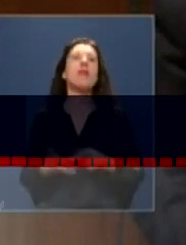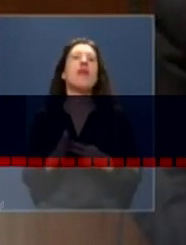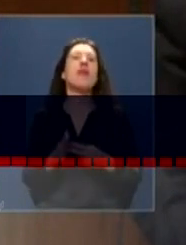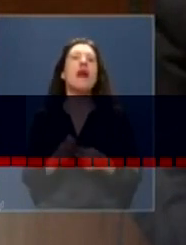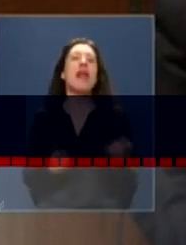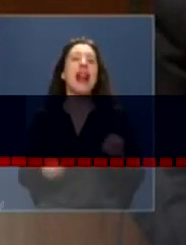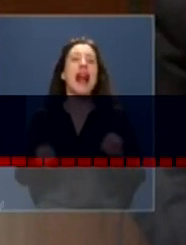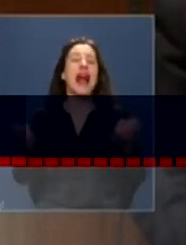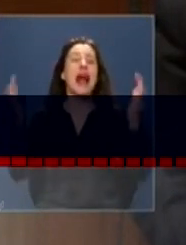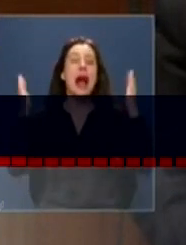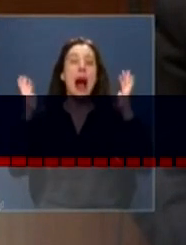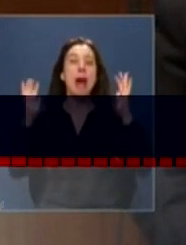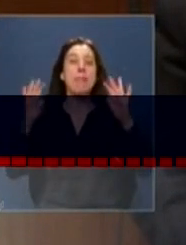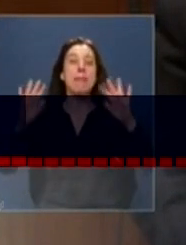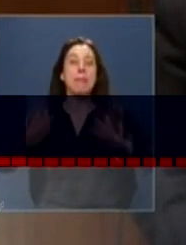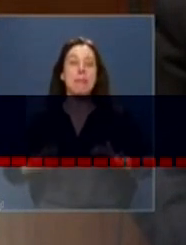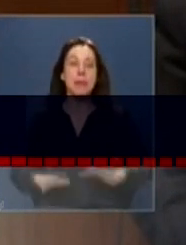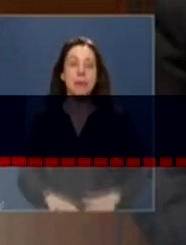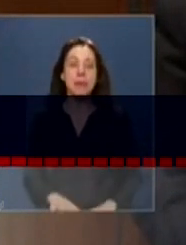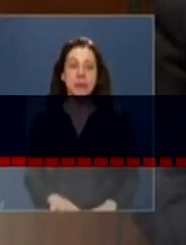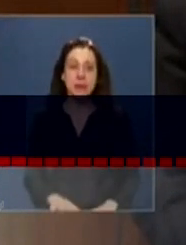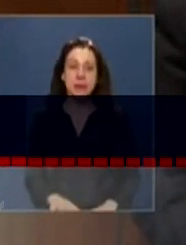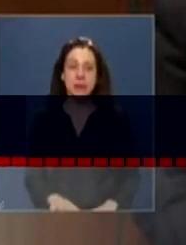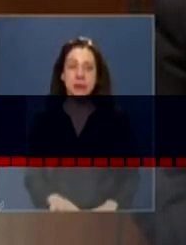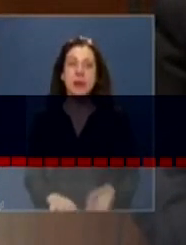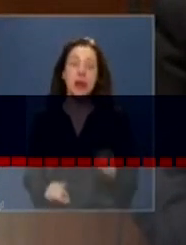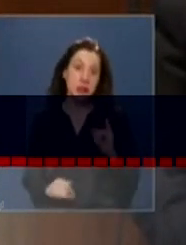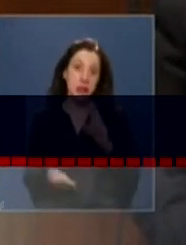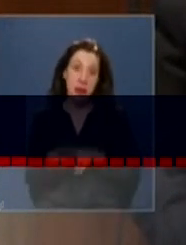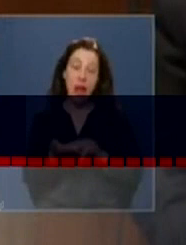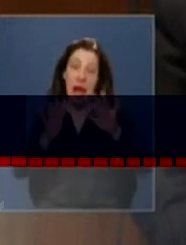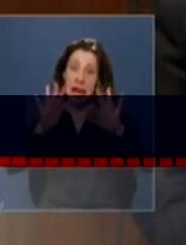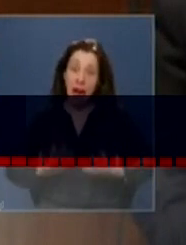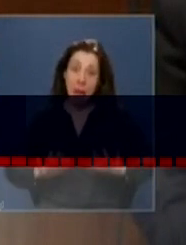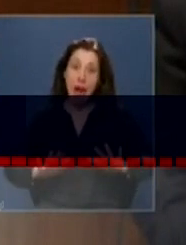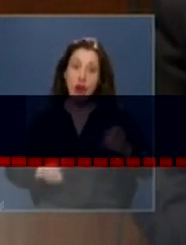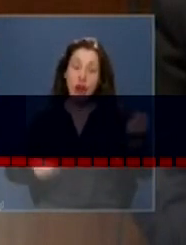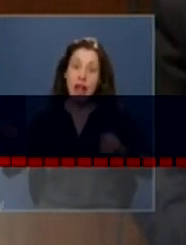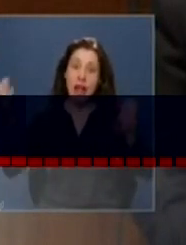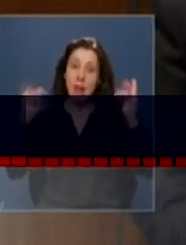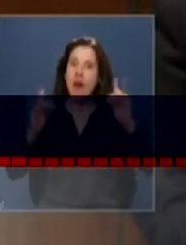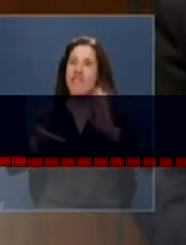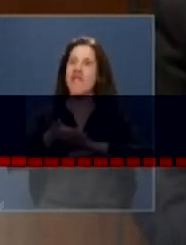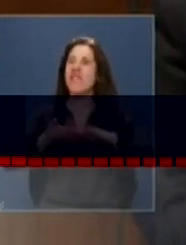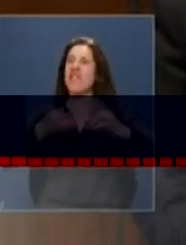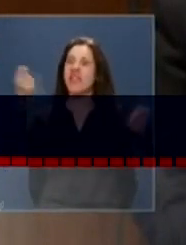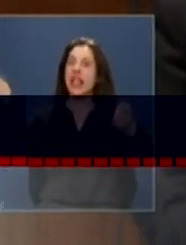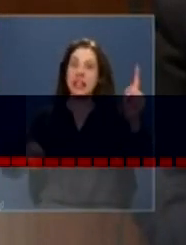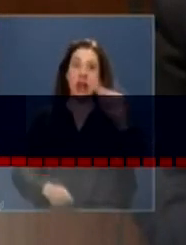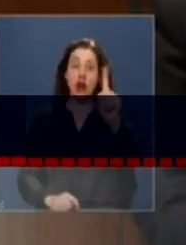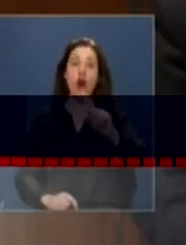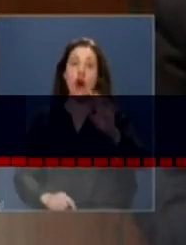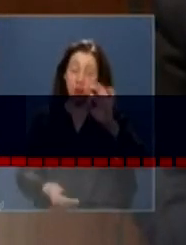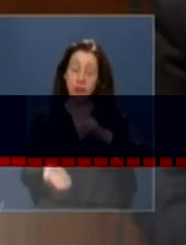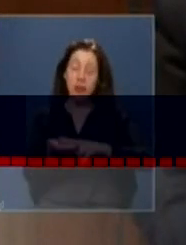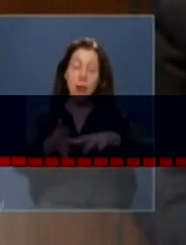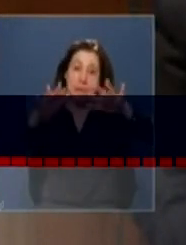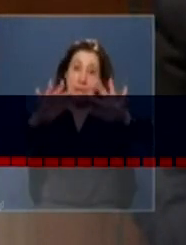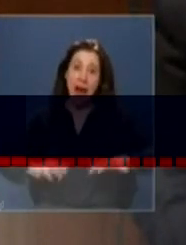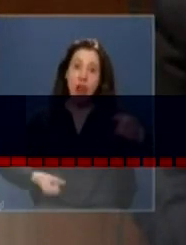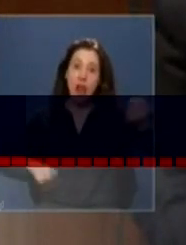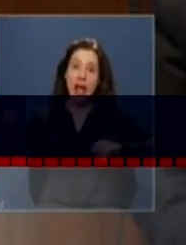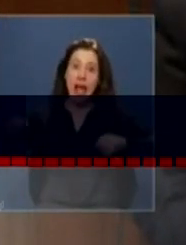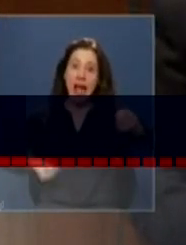fin, razón por la cual el presidente de la República, Sebastián Piñera, designó al subsecretario de la cartera, Juan Francisco